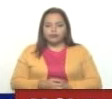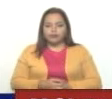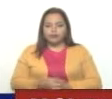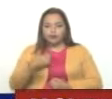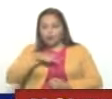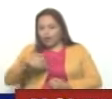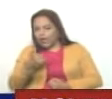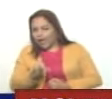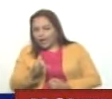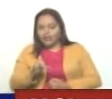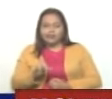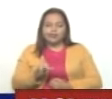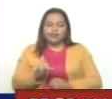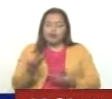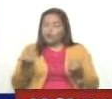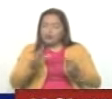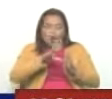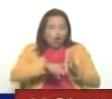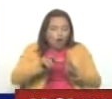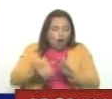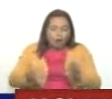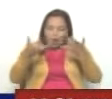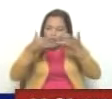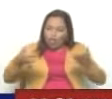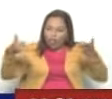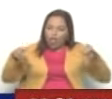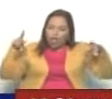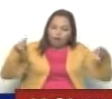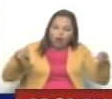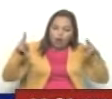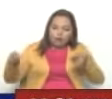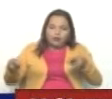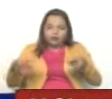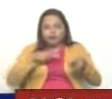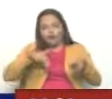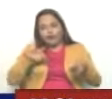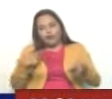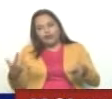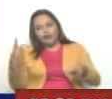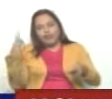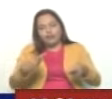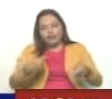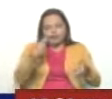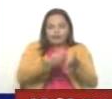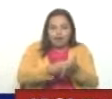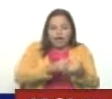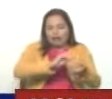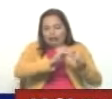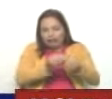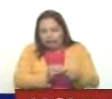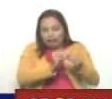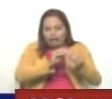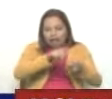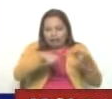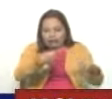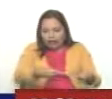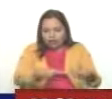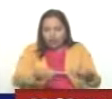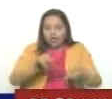vandalismo, lo cual, bueno, imagínate, invertimos en ese tipo de tecnología, recuperamos una radio base y a los